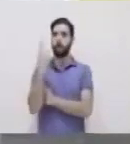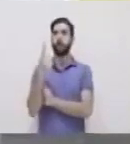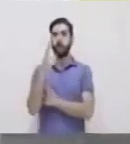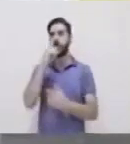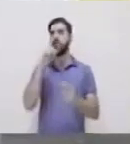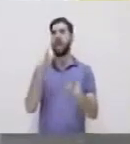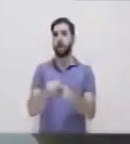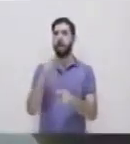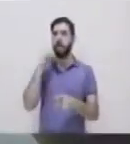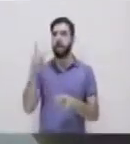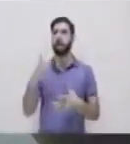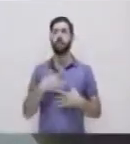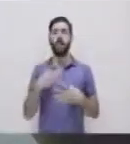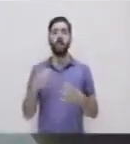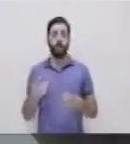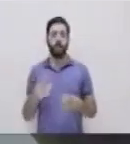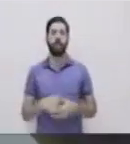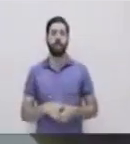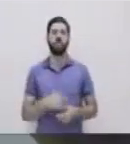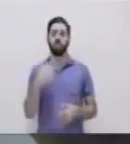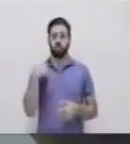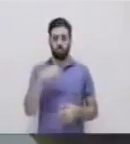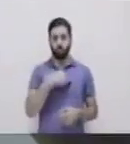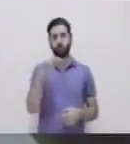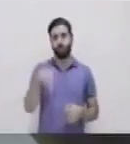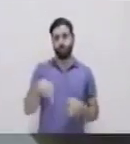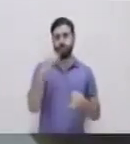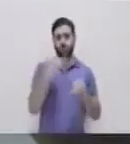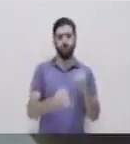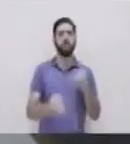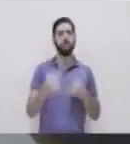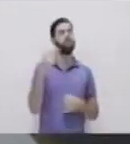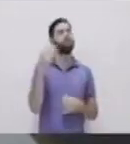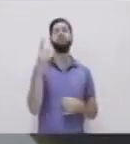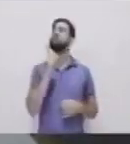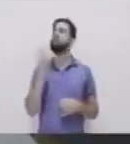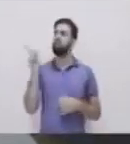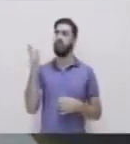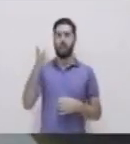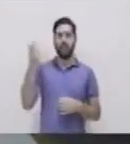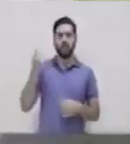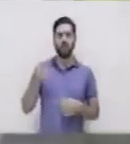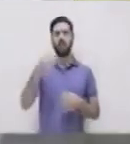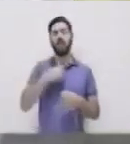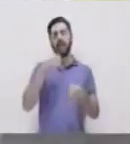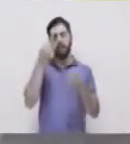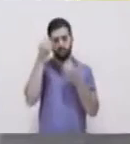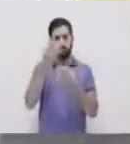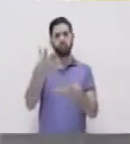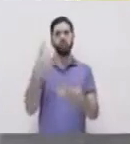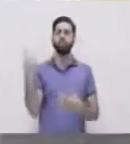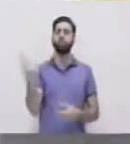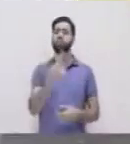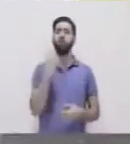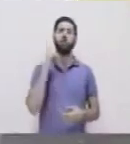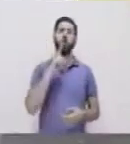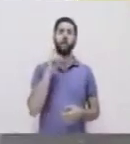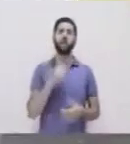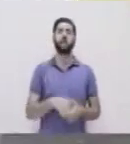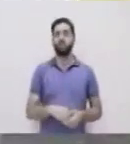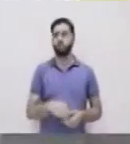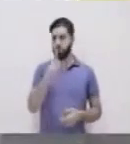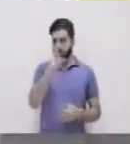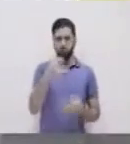muy importante, muy interesante. Y ya para ir finalizando, ¿alguna recomendación que usted le quiera dar a todos los jóvenes que nos están viendo?